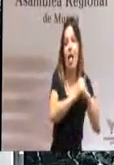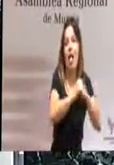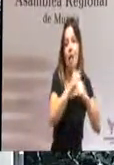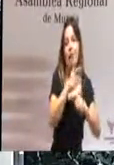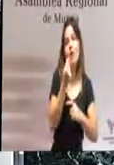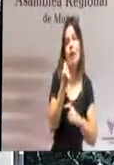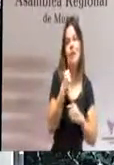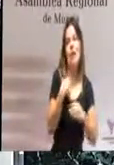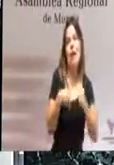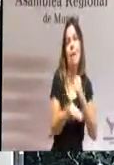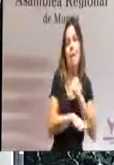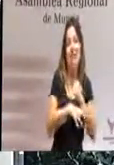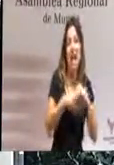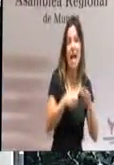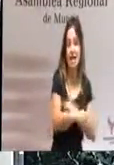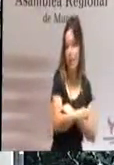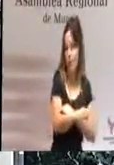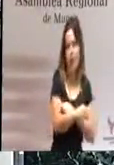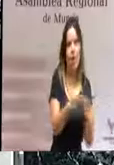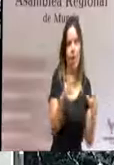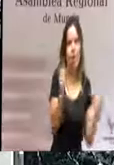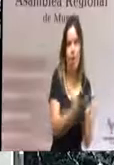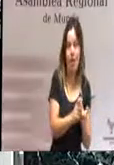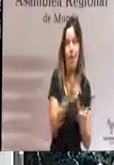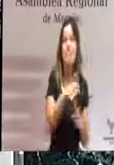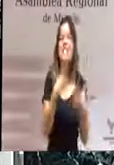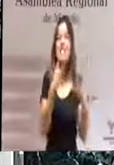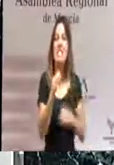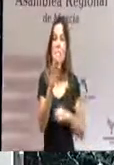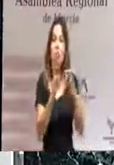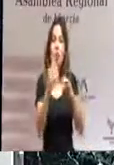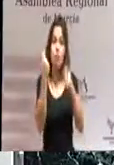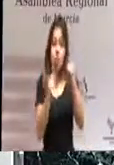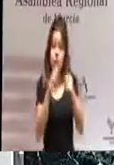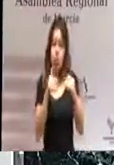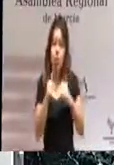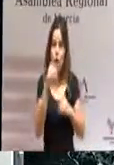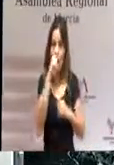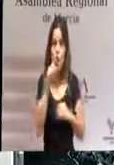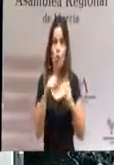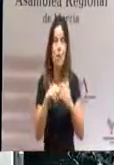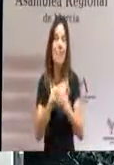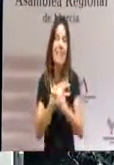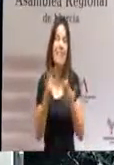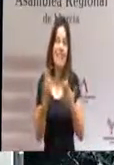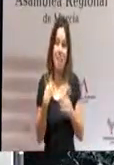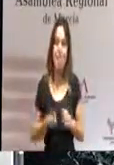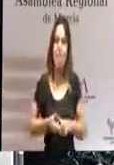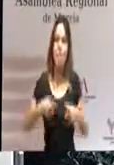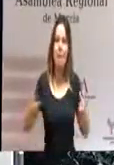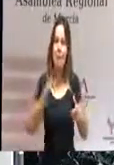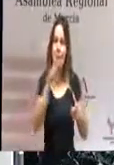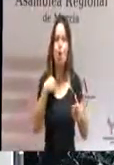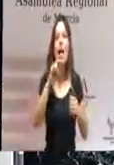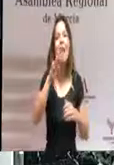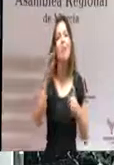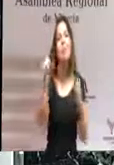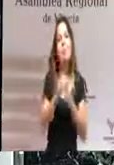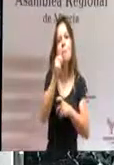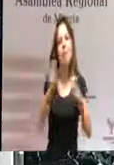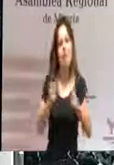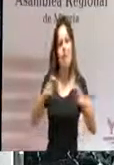básica de inserción y aumentar un 60% el presupuesto para 2016, atendiendo a más de 14.000